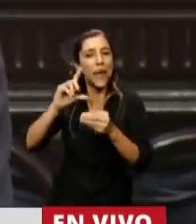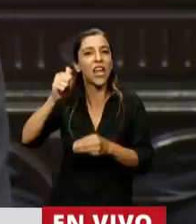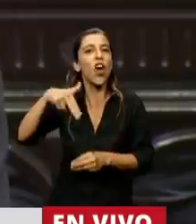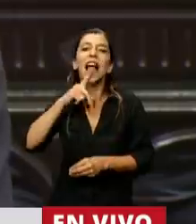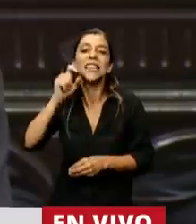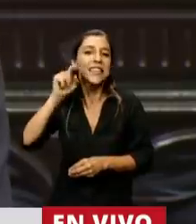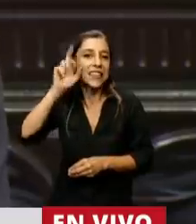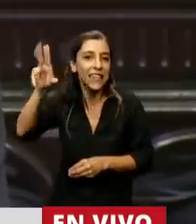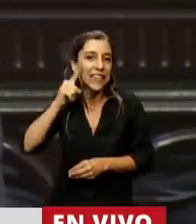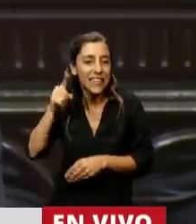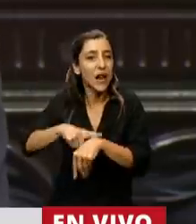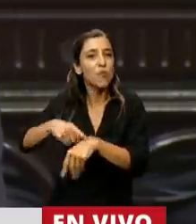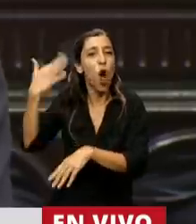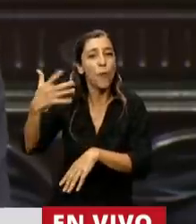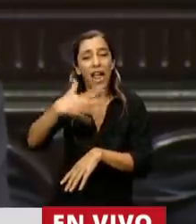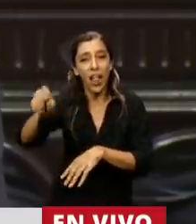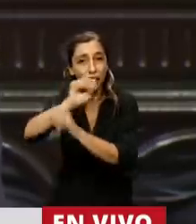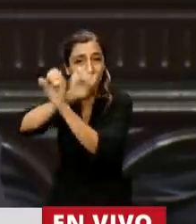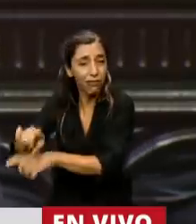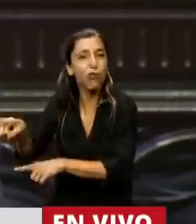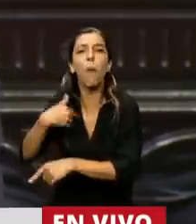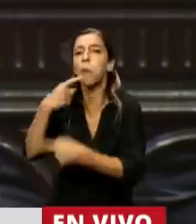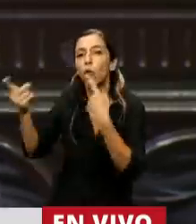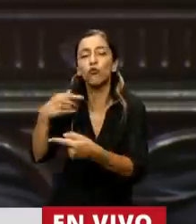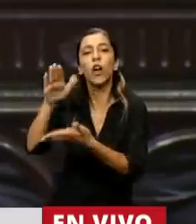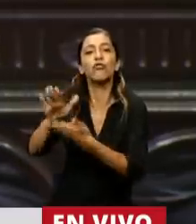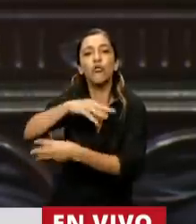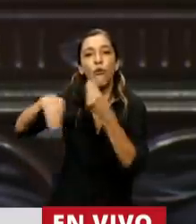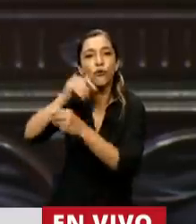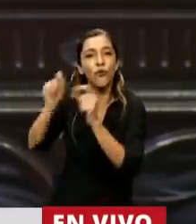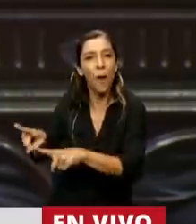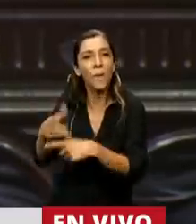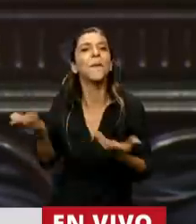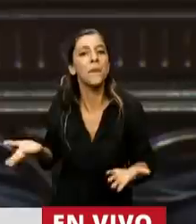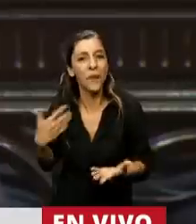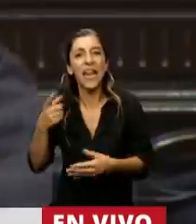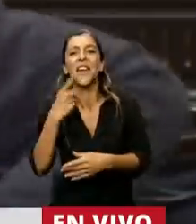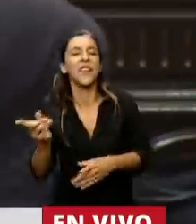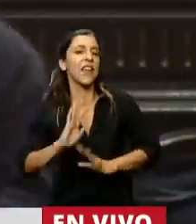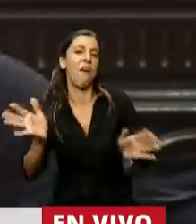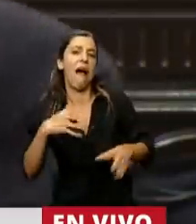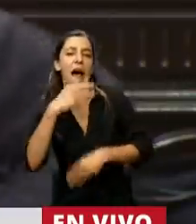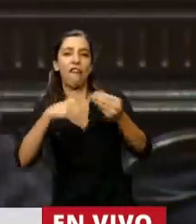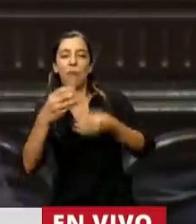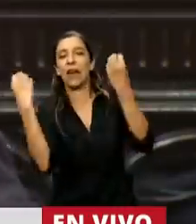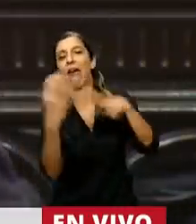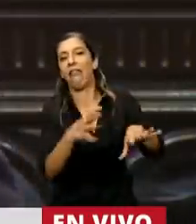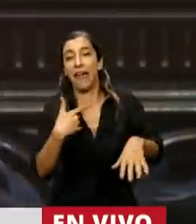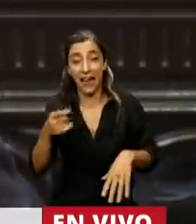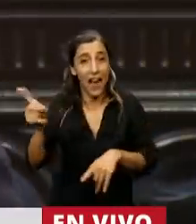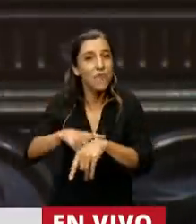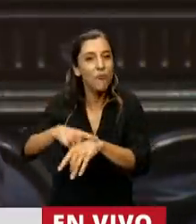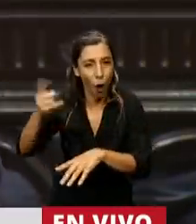que cuando se lo llevaban le preguntaron por sus familiares dije a esos familiares que están todo morir mientras la gorra se los llevaba